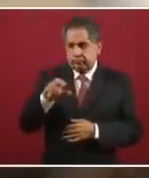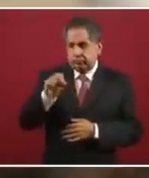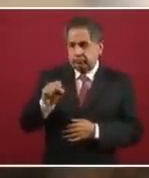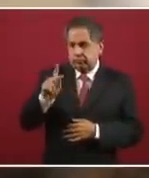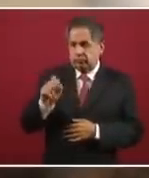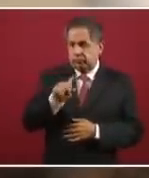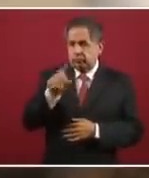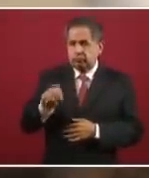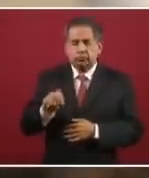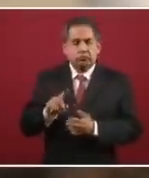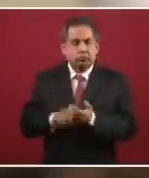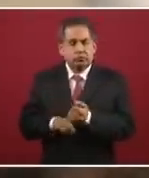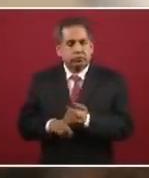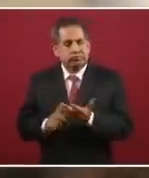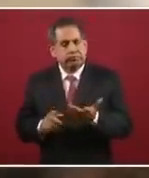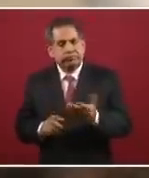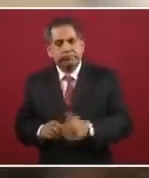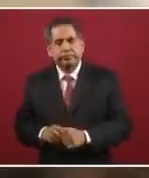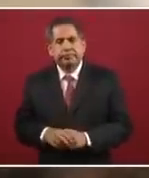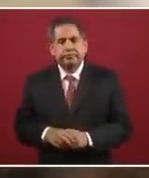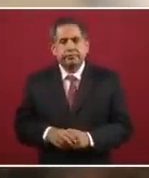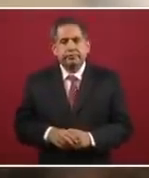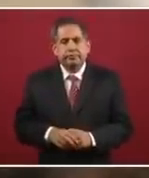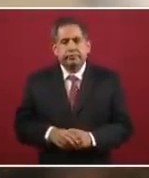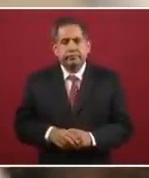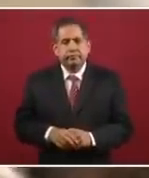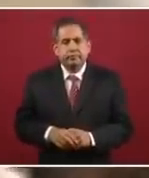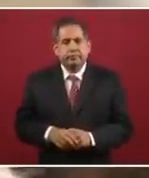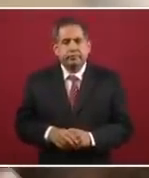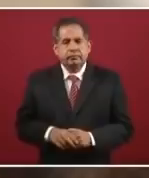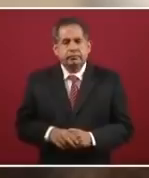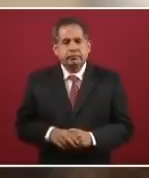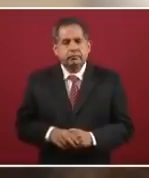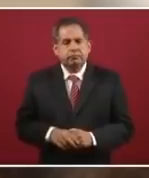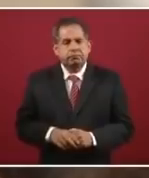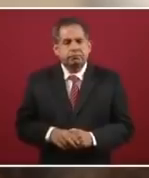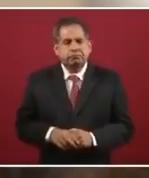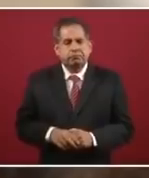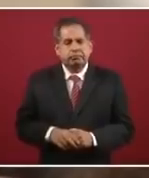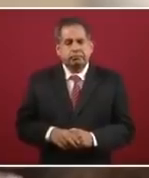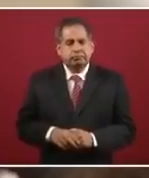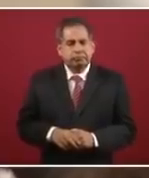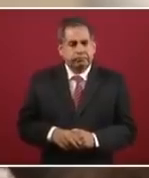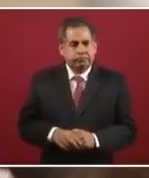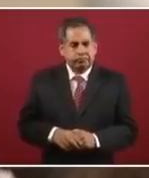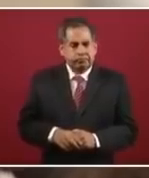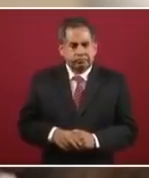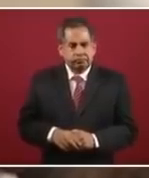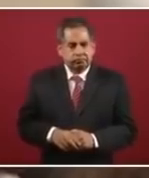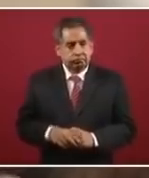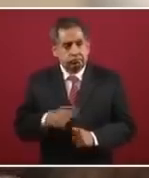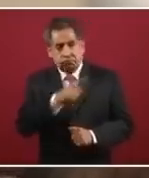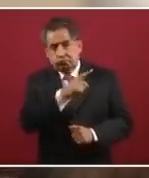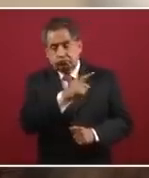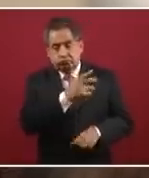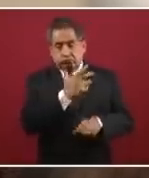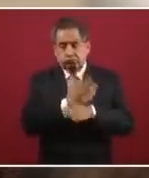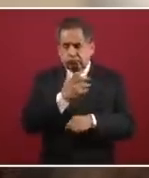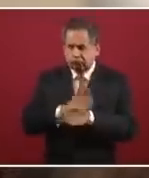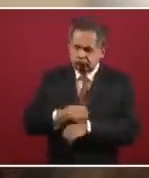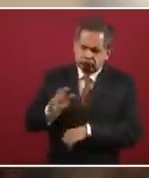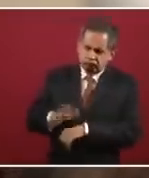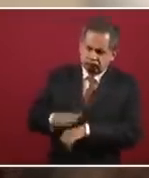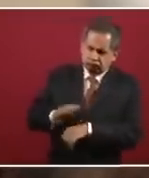la revista Petróleo y Energía. Hemos sin duda recibido una palmada por parte del presidente Trump